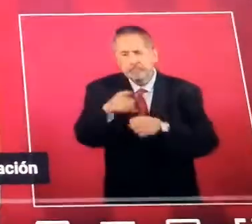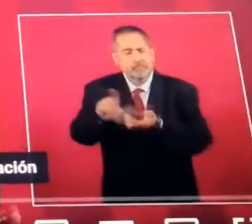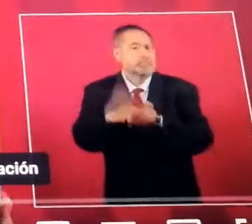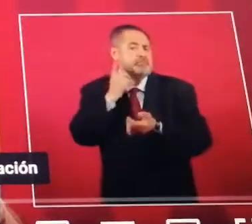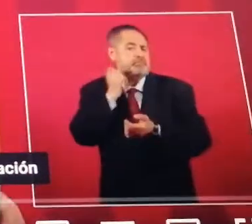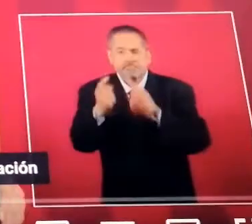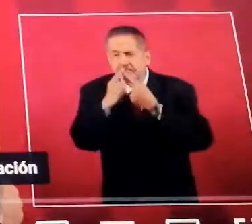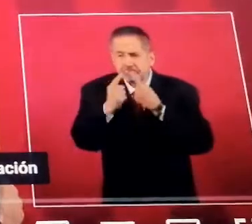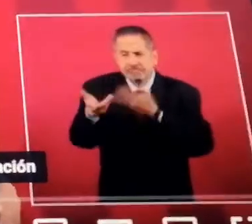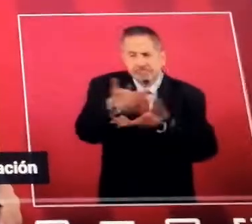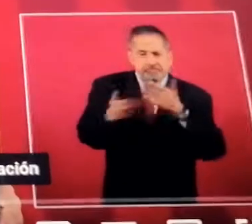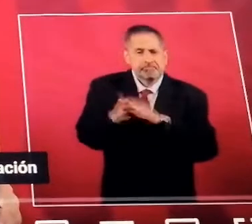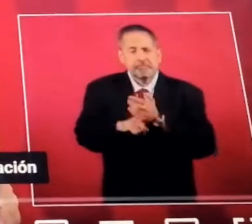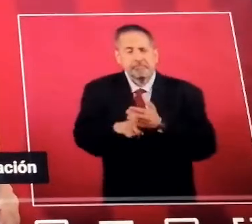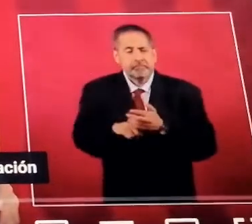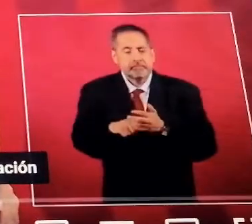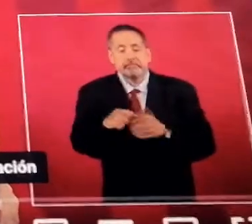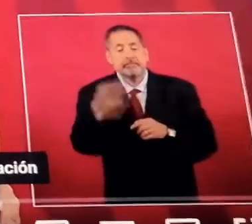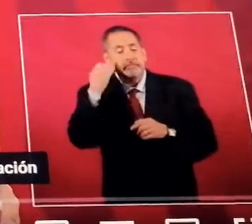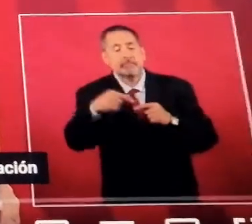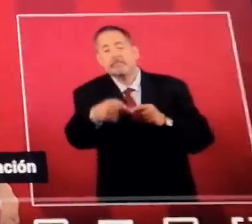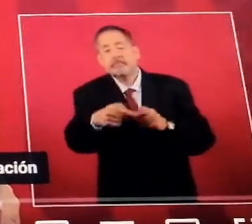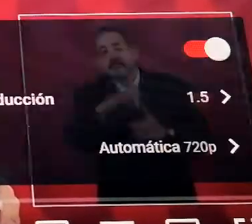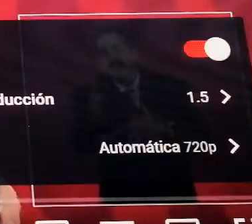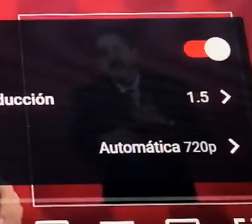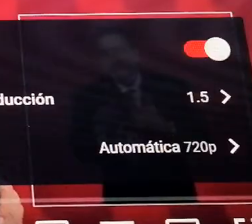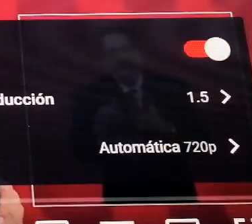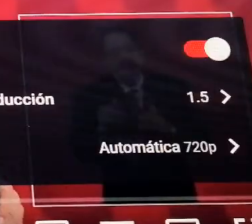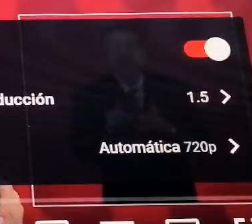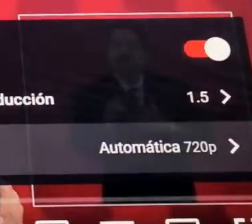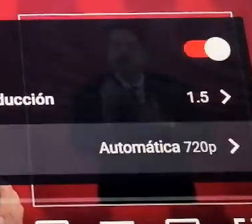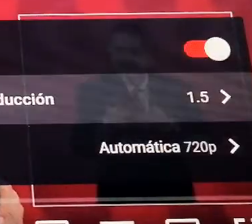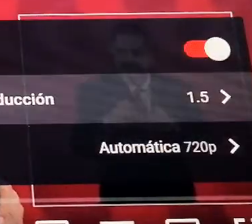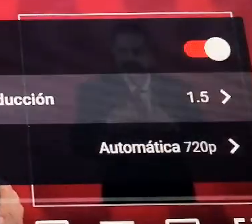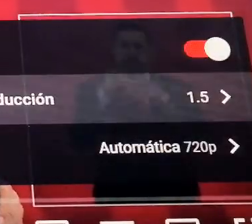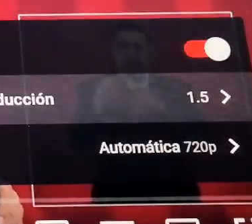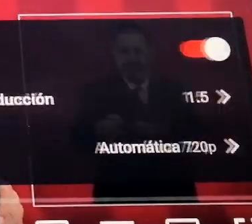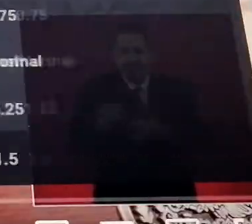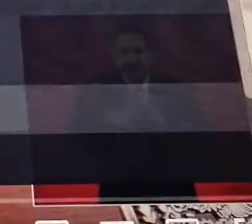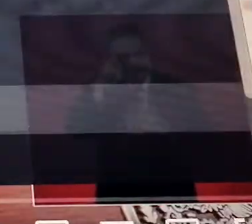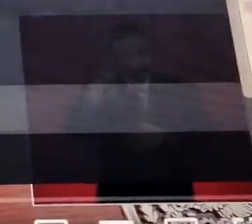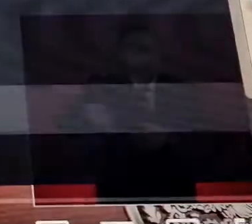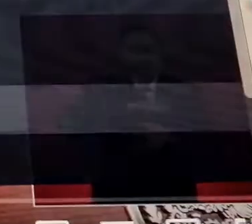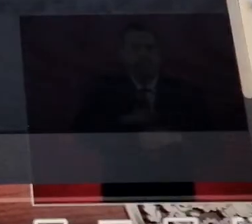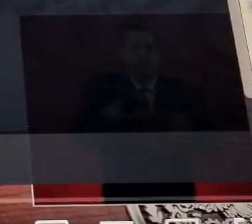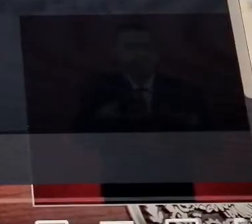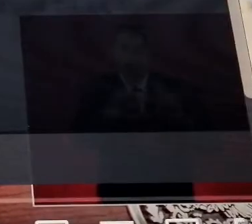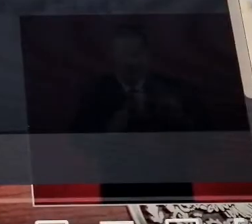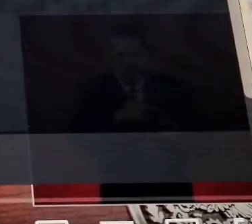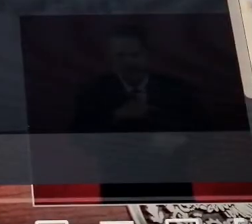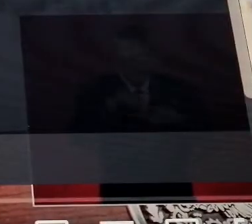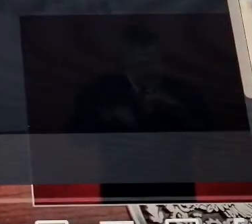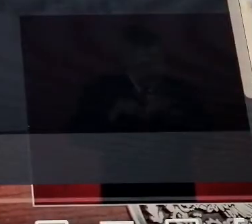discutiendo, y ojalá y se apruebe, es que se amplíe el plazo para que la Guardia Nacional termine de consolidarse.